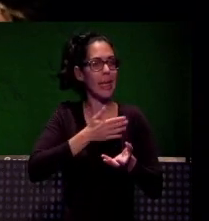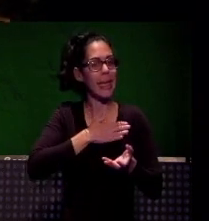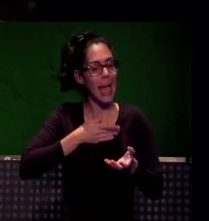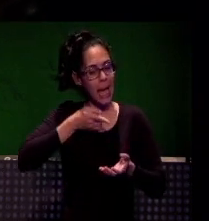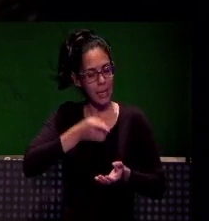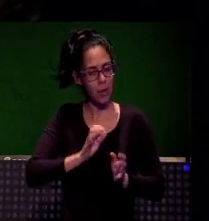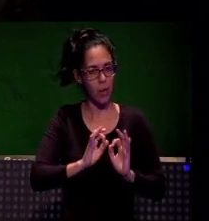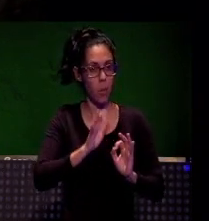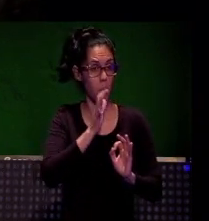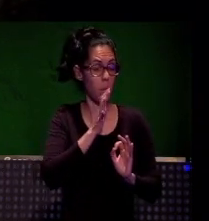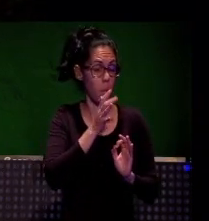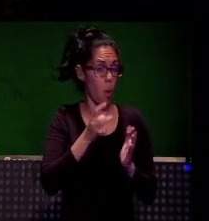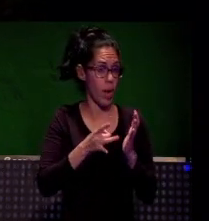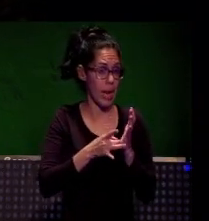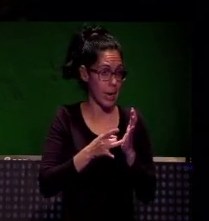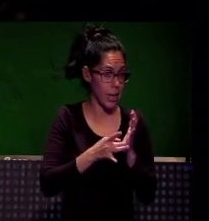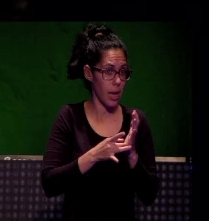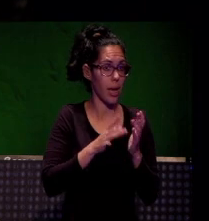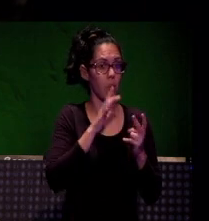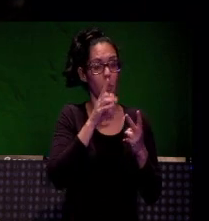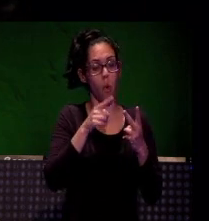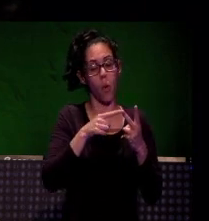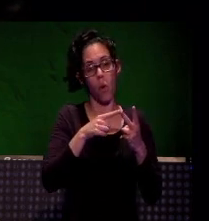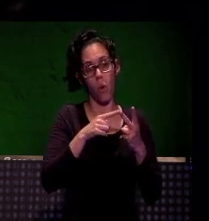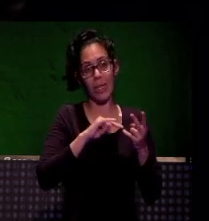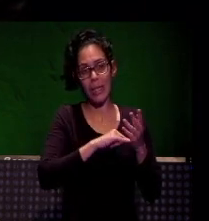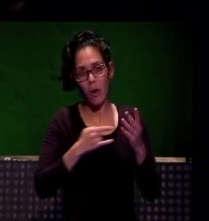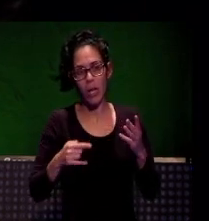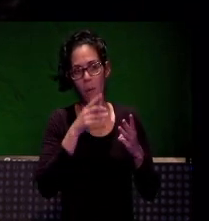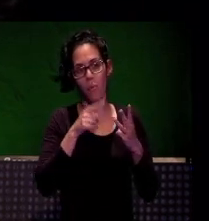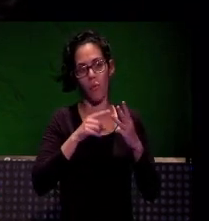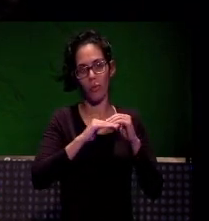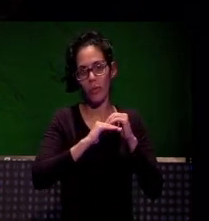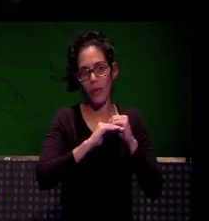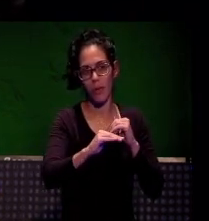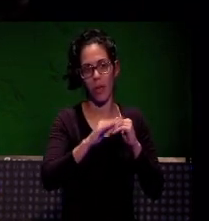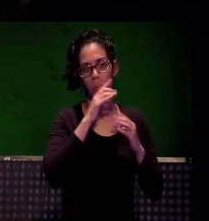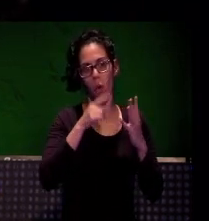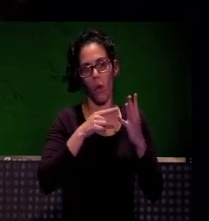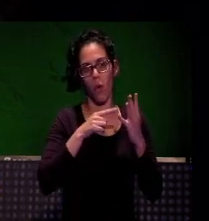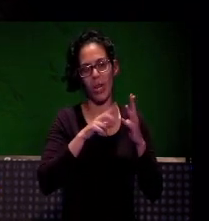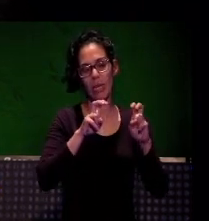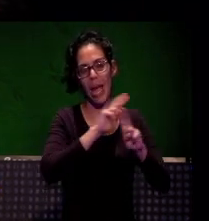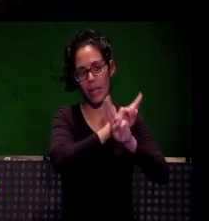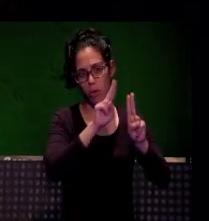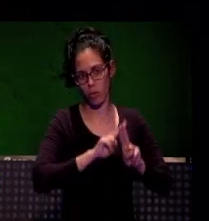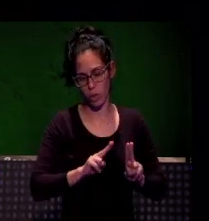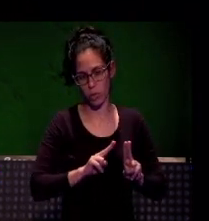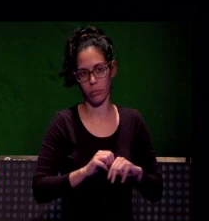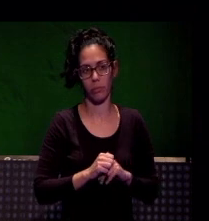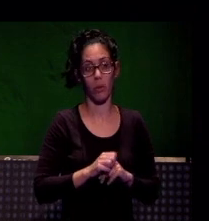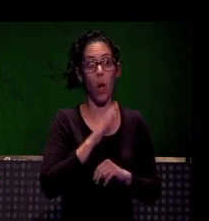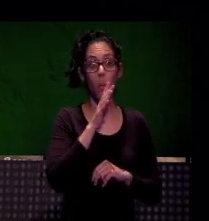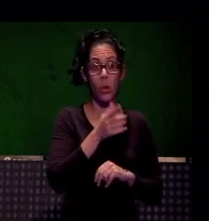por la calidad por la tecnología por la sostenibilidad y por la internacionalización y bueno por eso